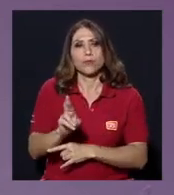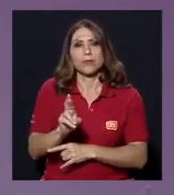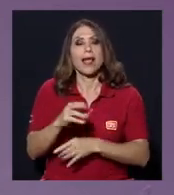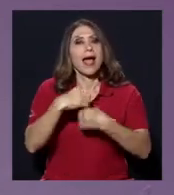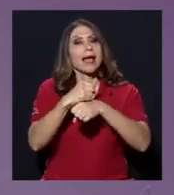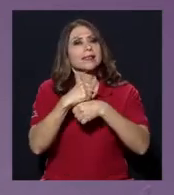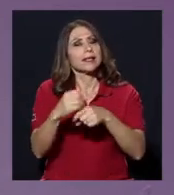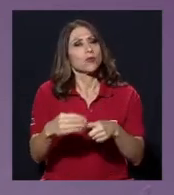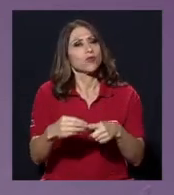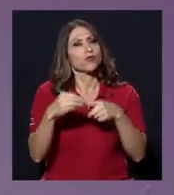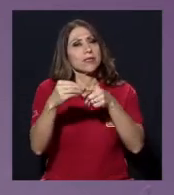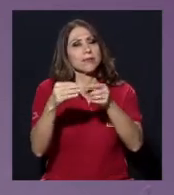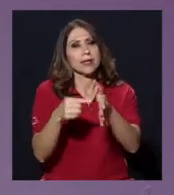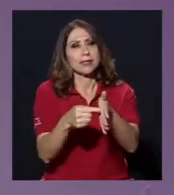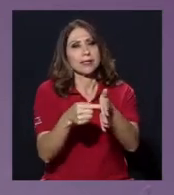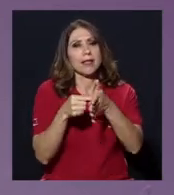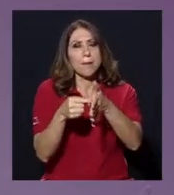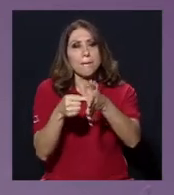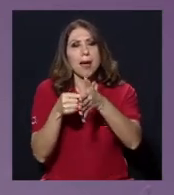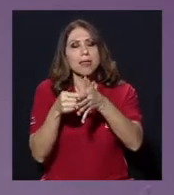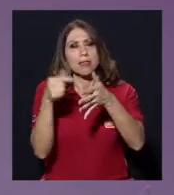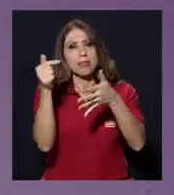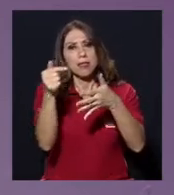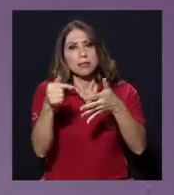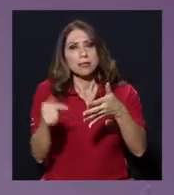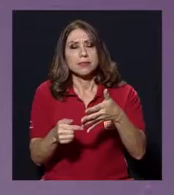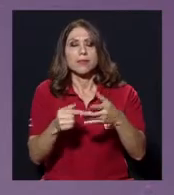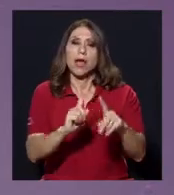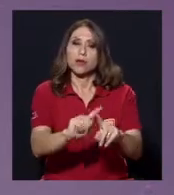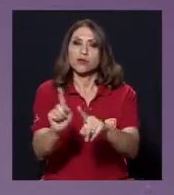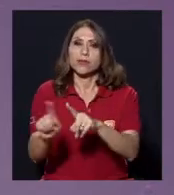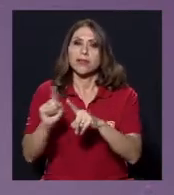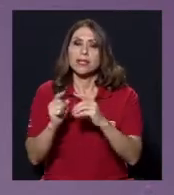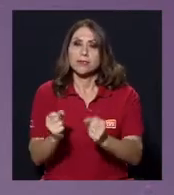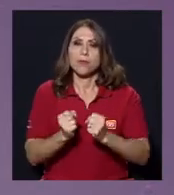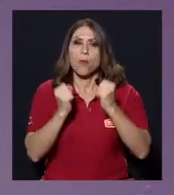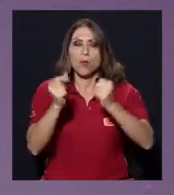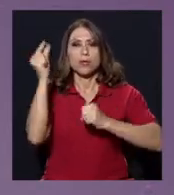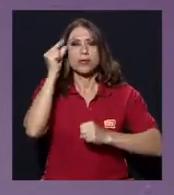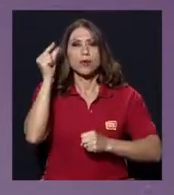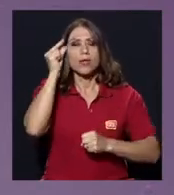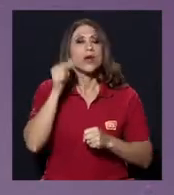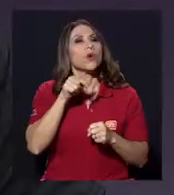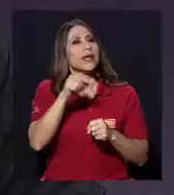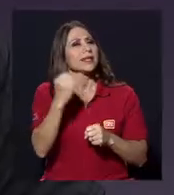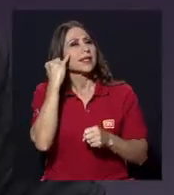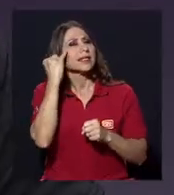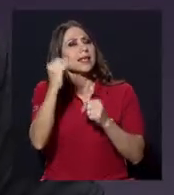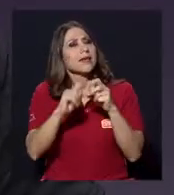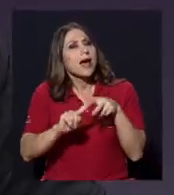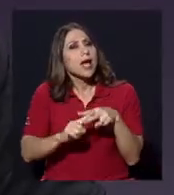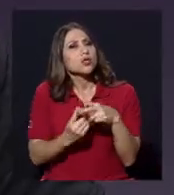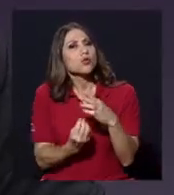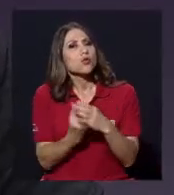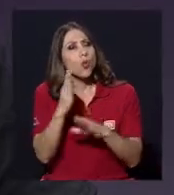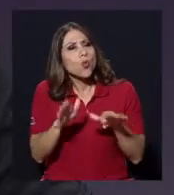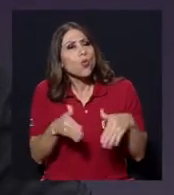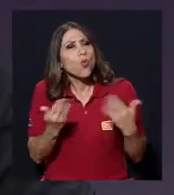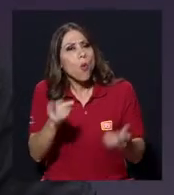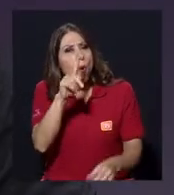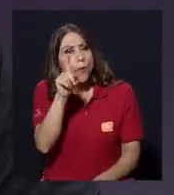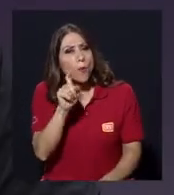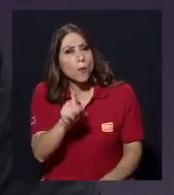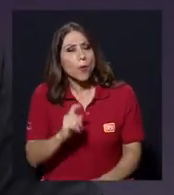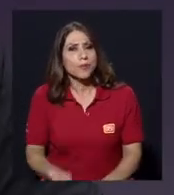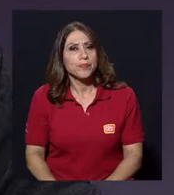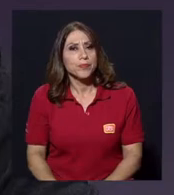a los diferentes poderes del gobierno. ¿Cómo surgió esta iniciativa? Bueno, en realidad, primero